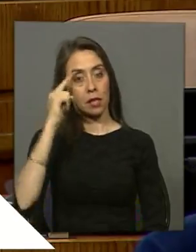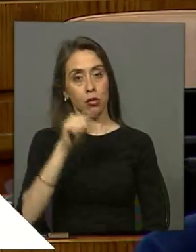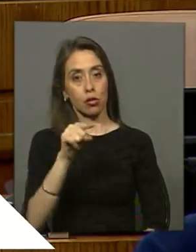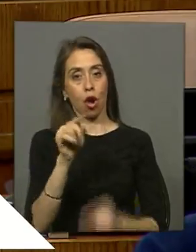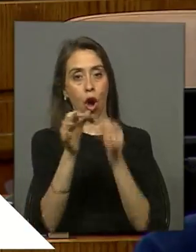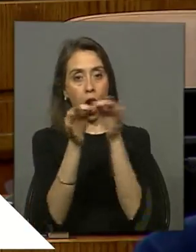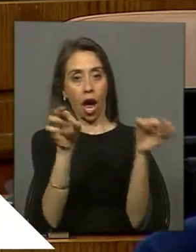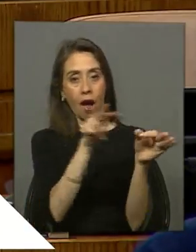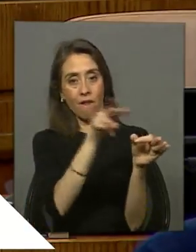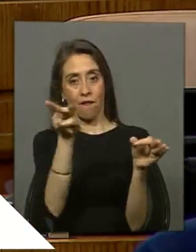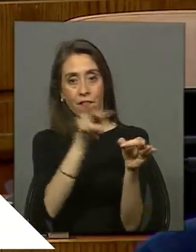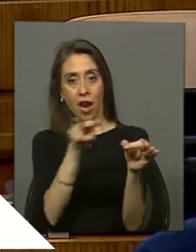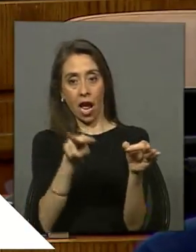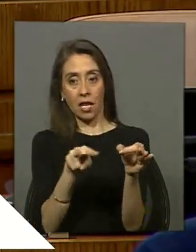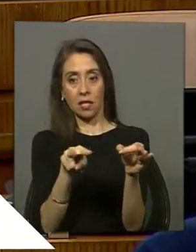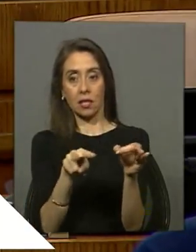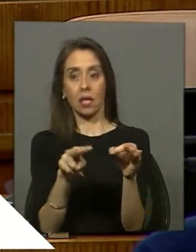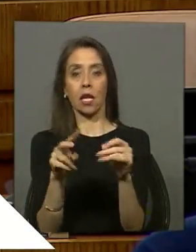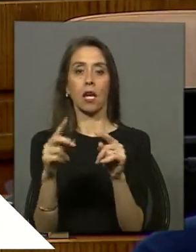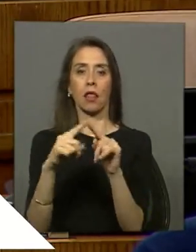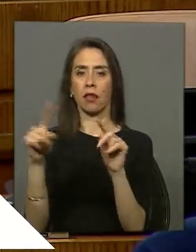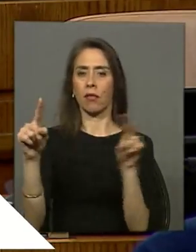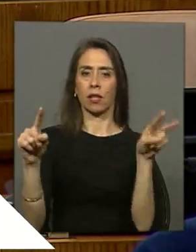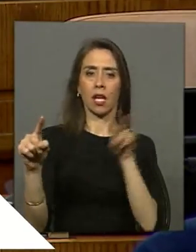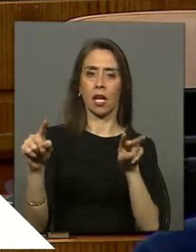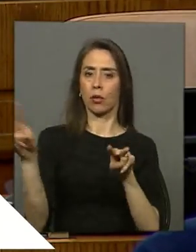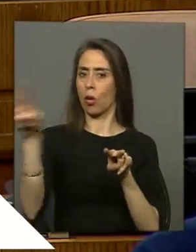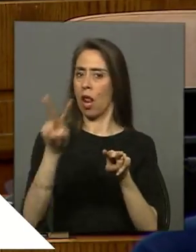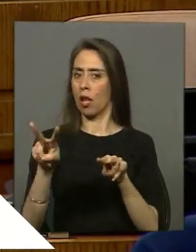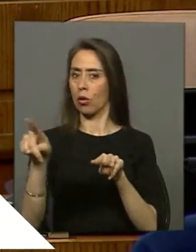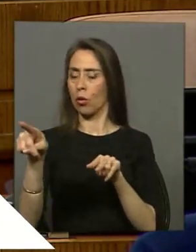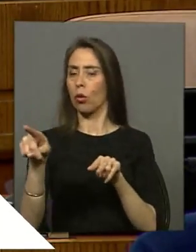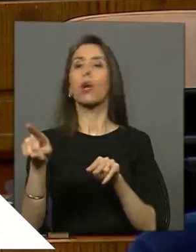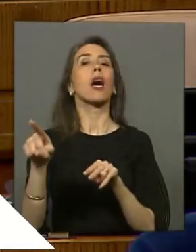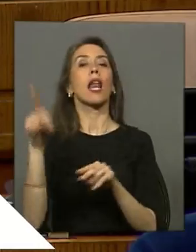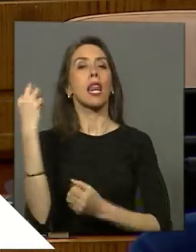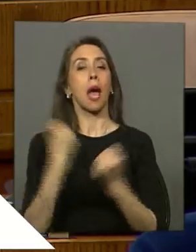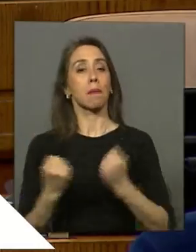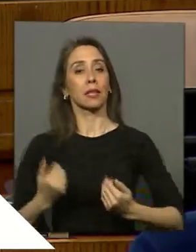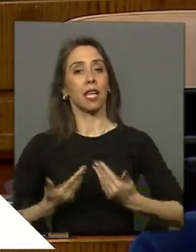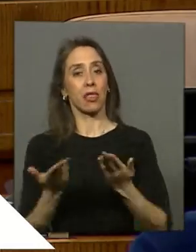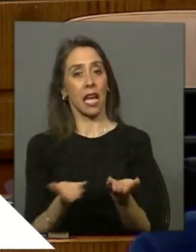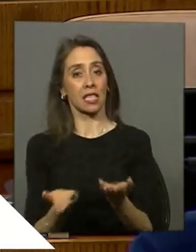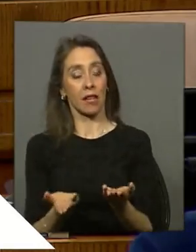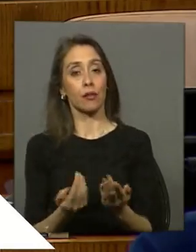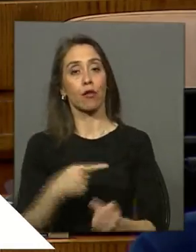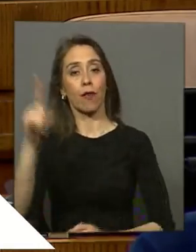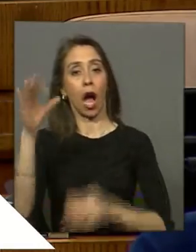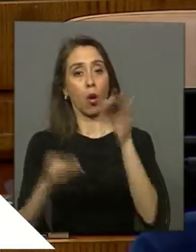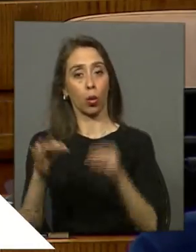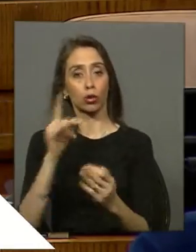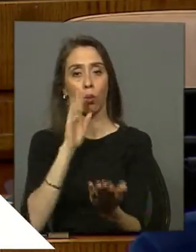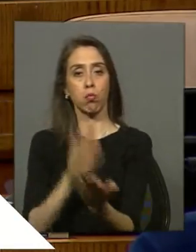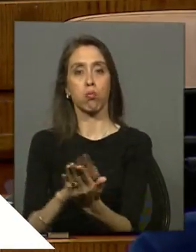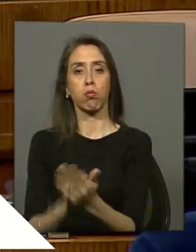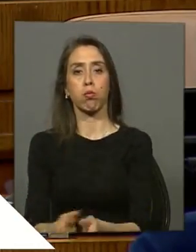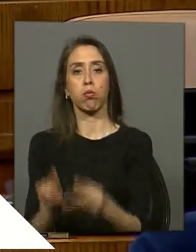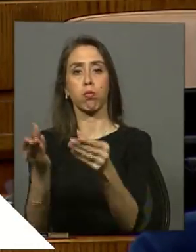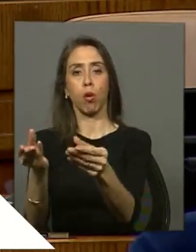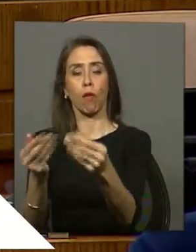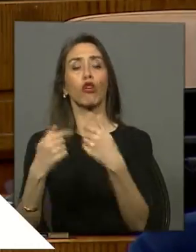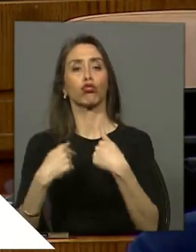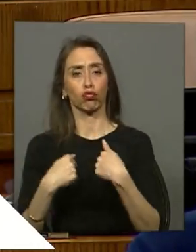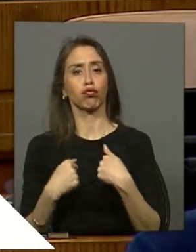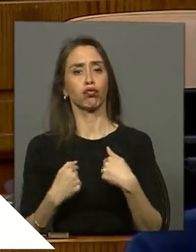claramente establecido quizás lo estamos leyendo distinto pero que es el proveedor el que va a tener que demostrar que realmente tomó las